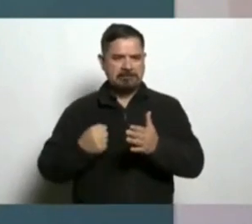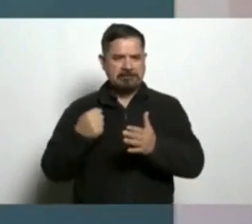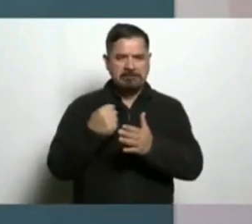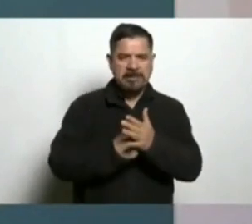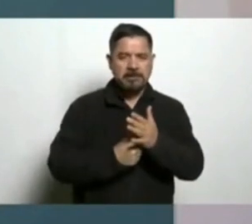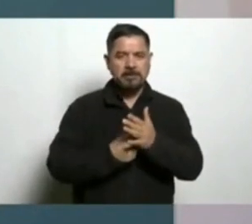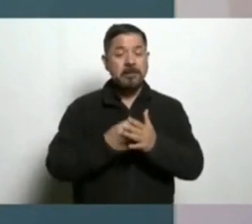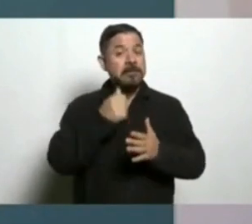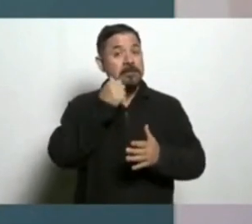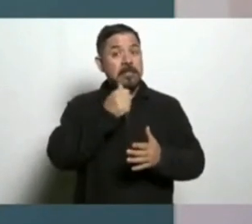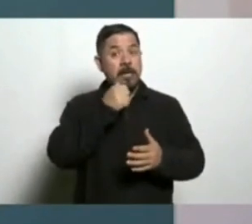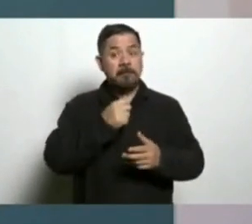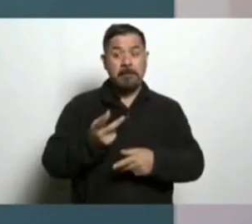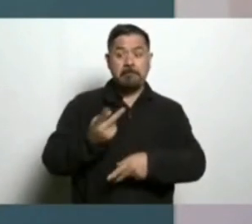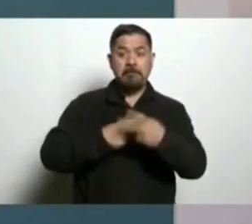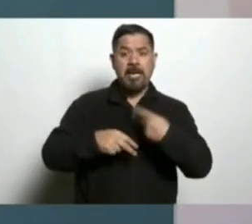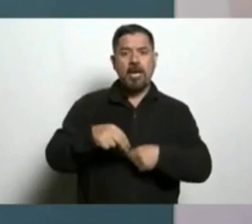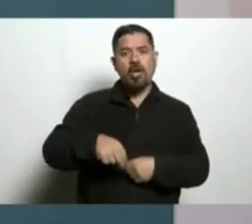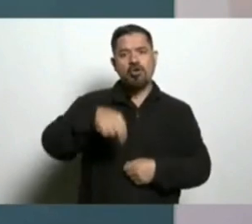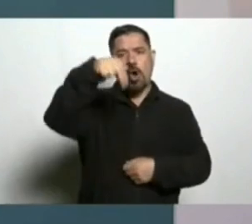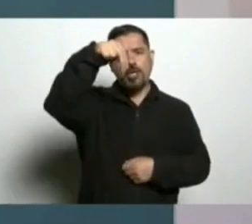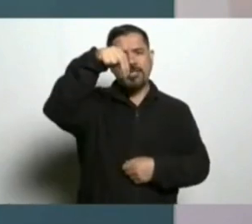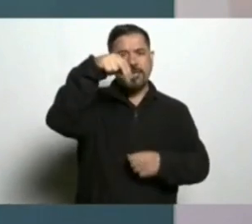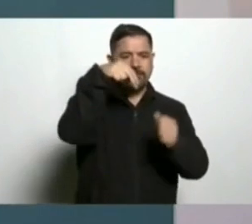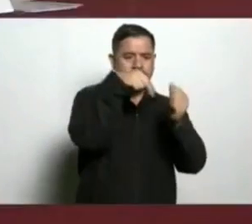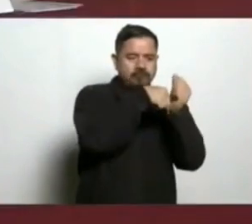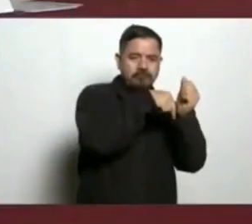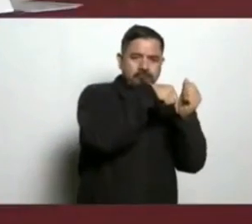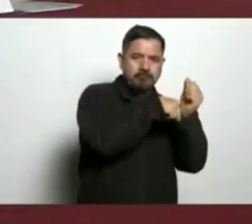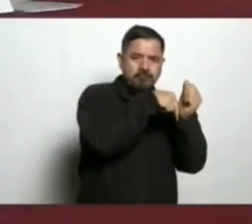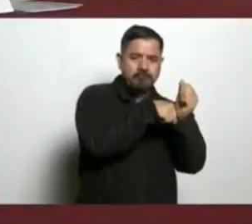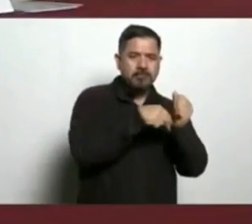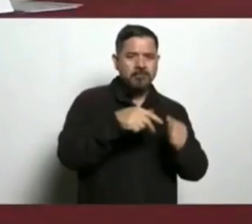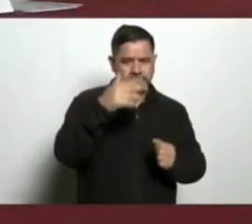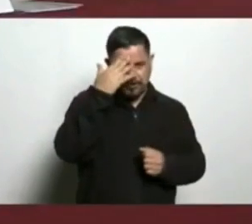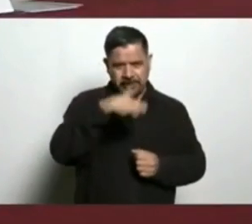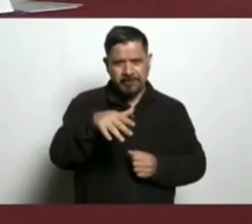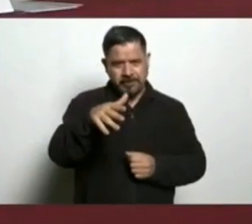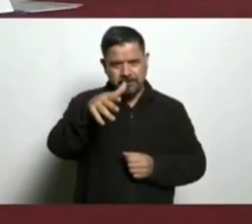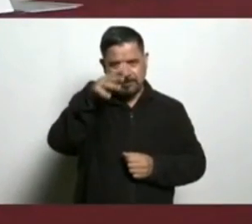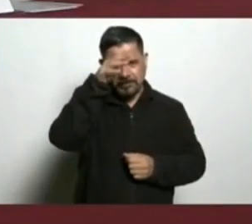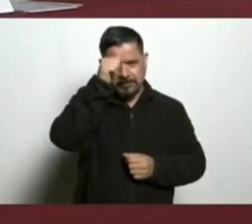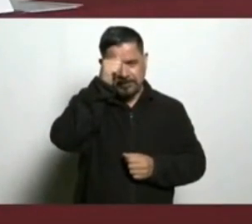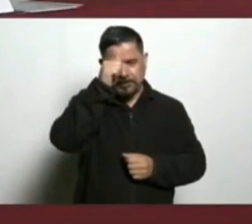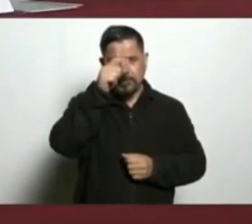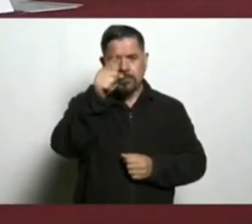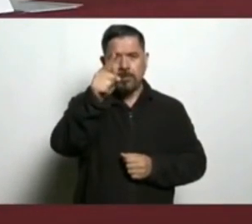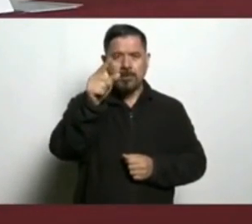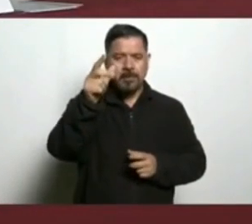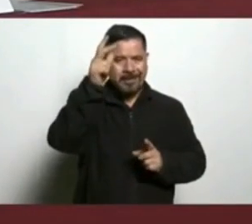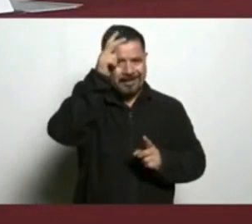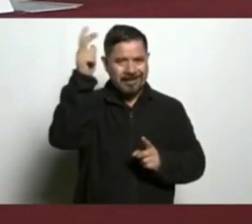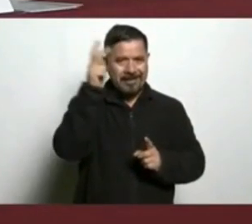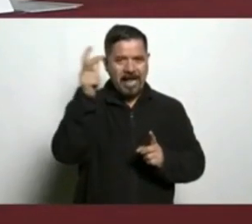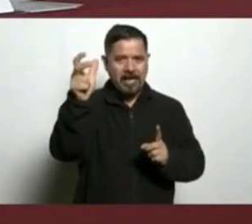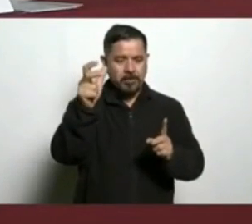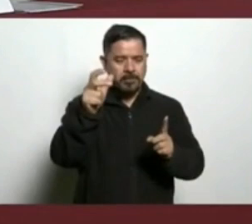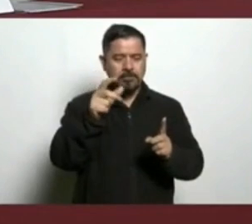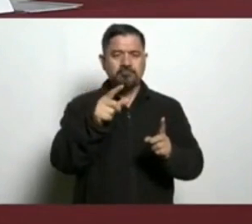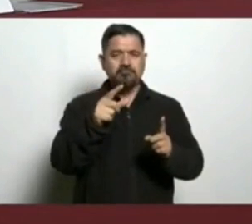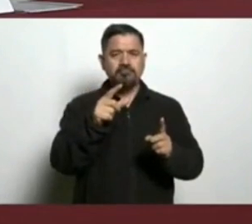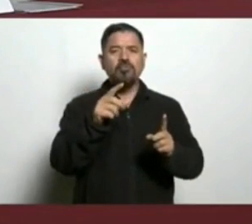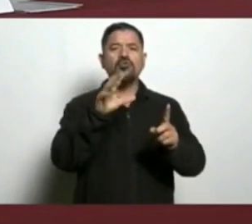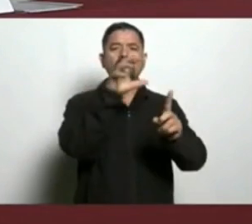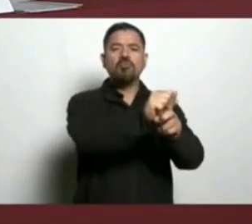norte. No olvidemos que a Hidalgo lo detienen en Coahuila